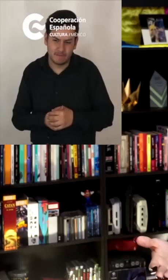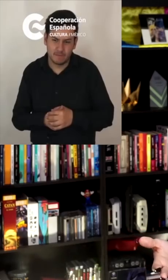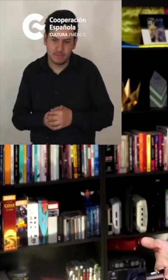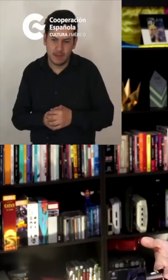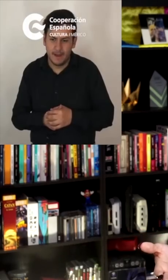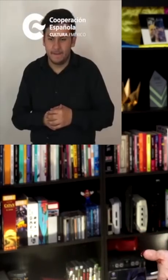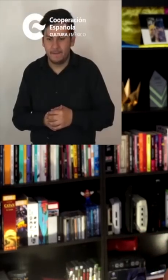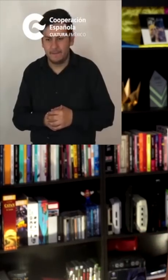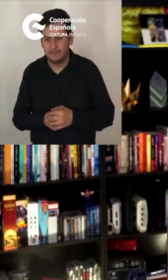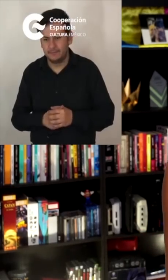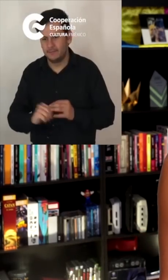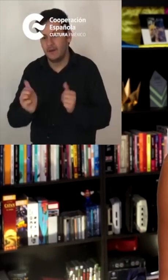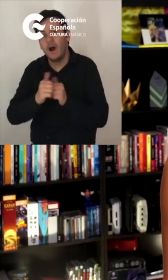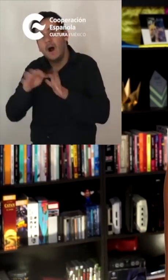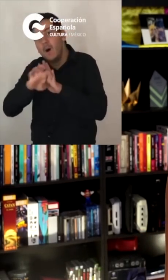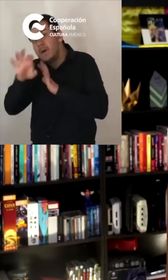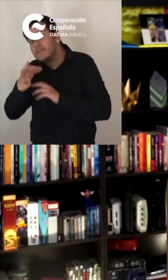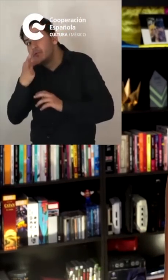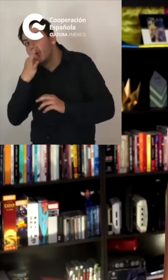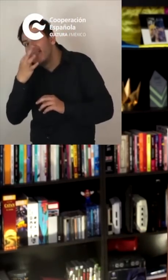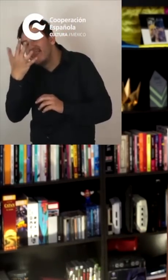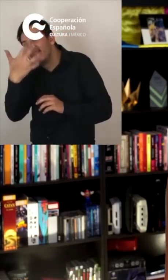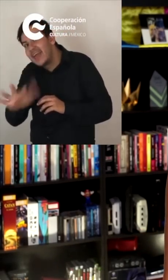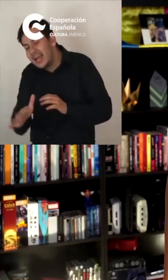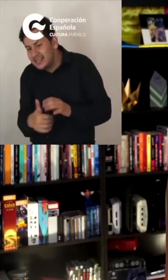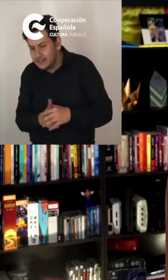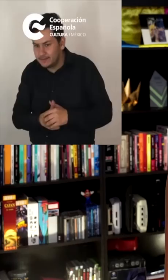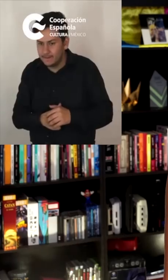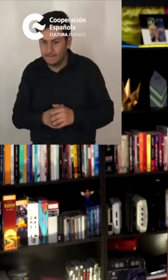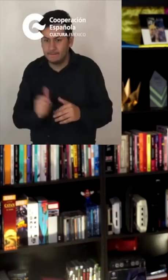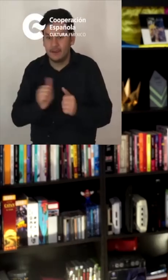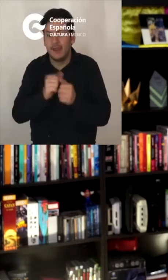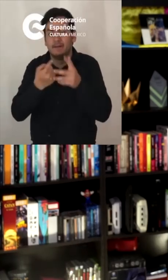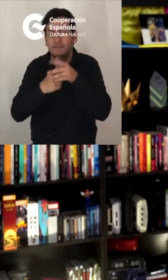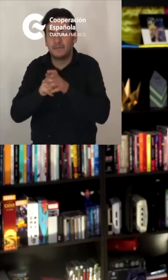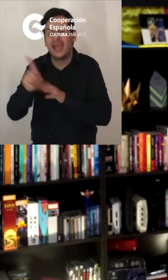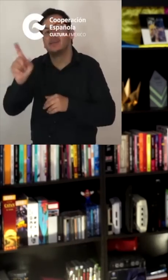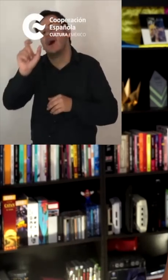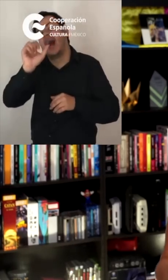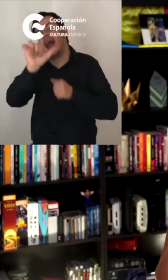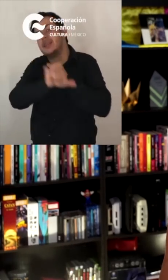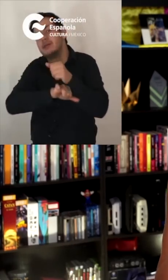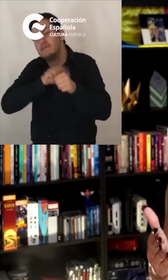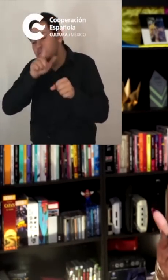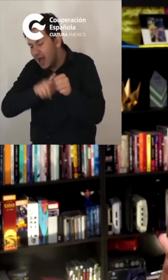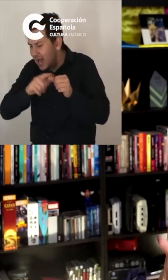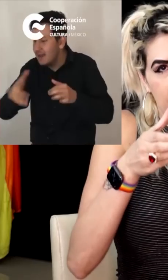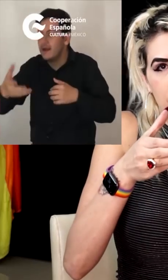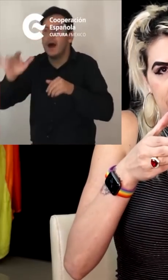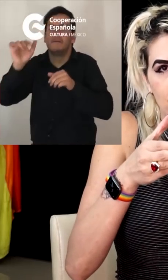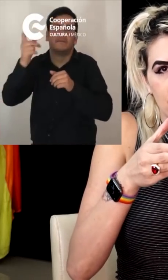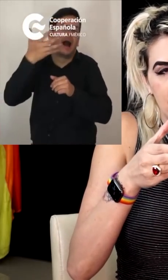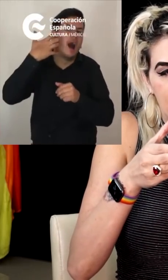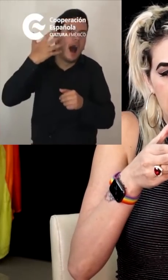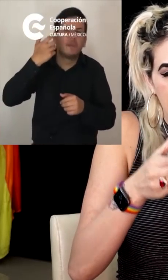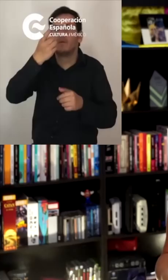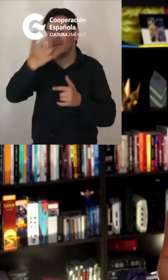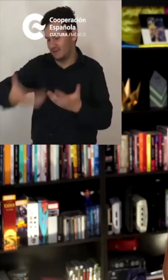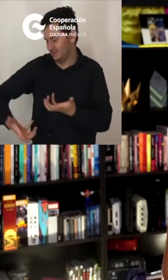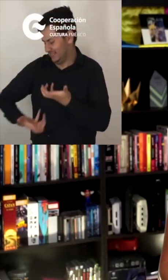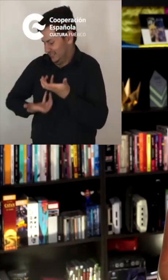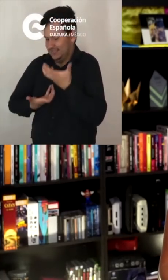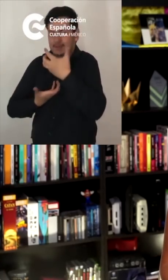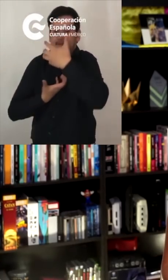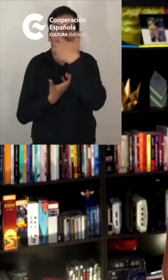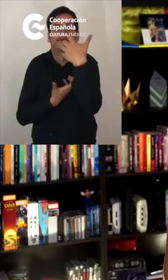Luego en el baile, a eso del minuto 10 de la llamada, comienza la tradicional exhibición de mascotas. Gatos primero, perros después, siempre levantándolos hacia la cámara, teniendo